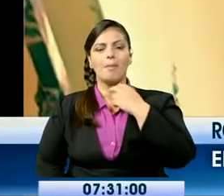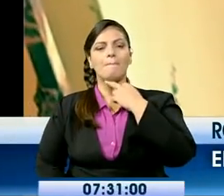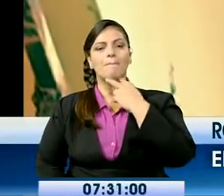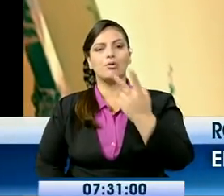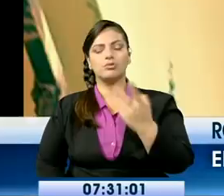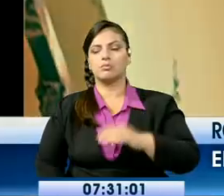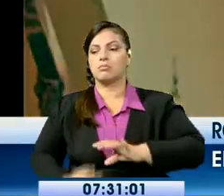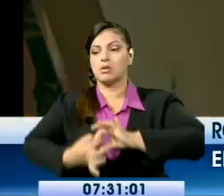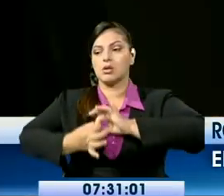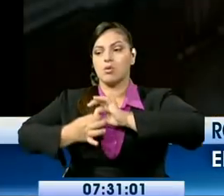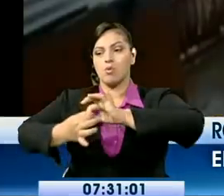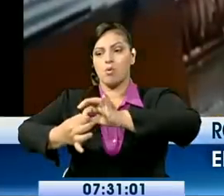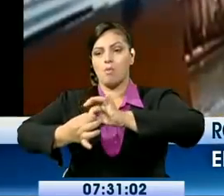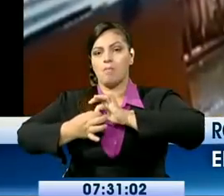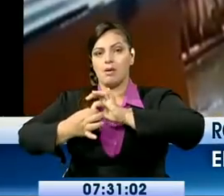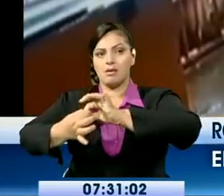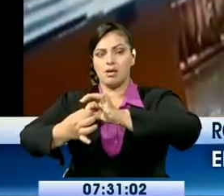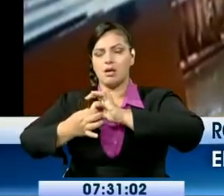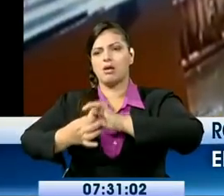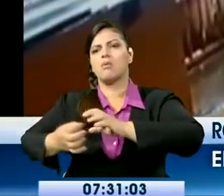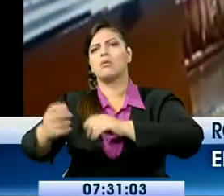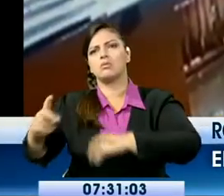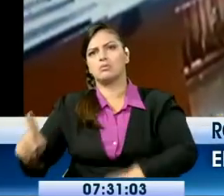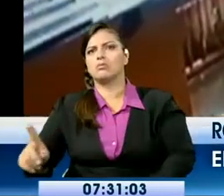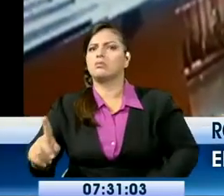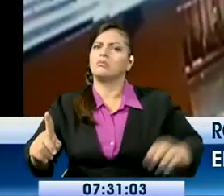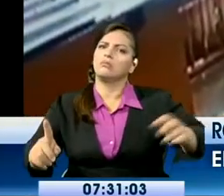robos aquí en esta zona. ¿Dónde?